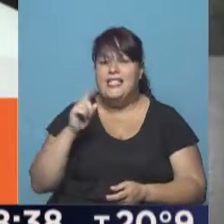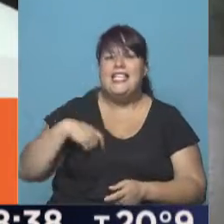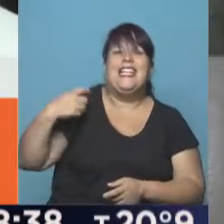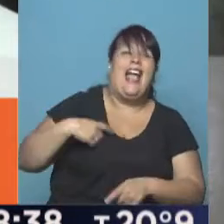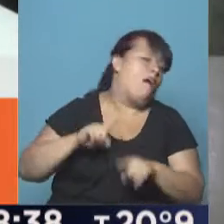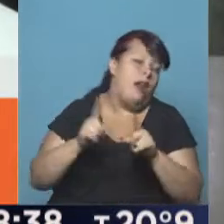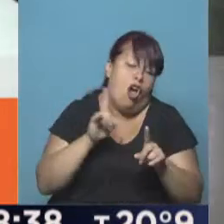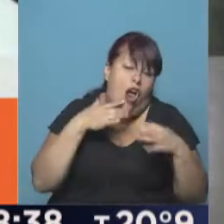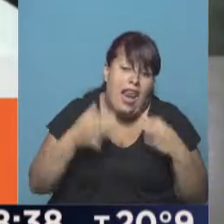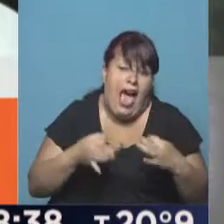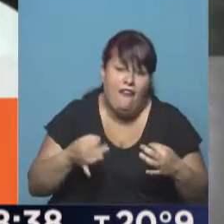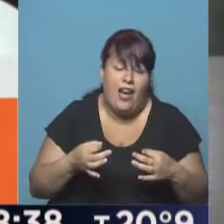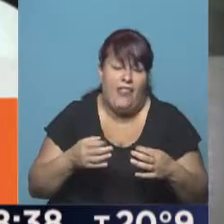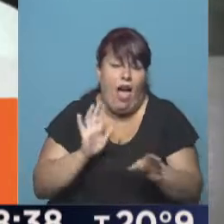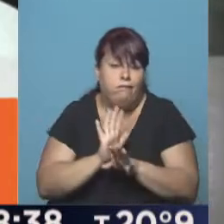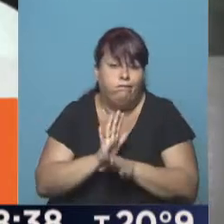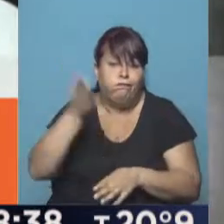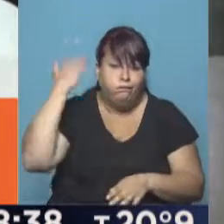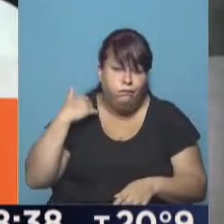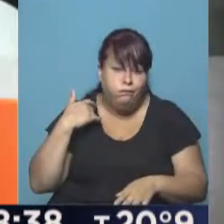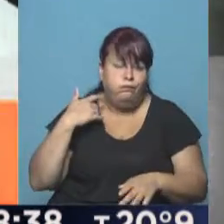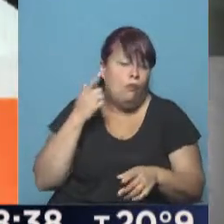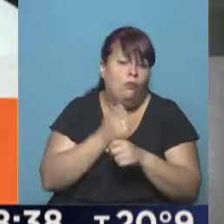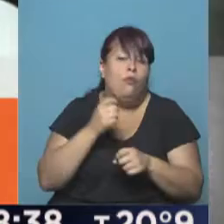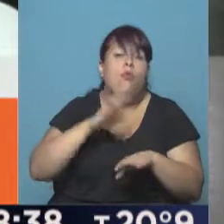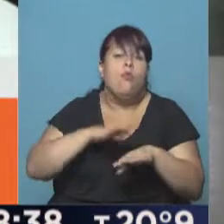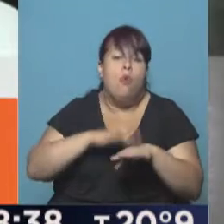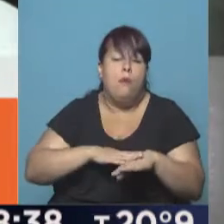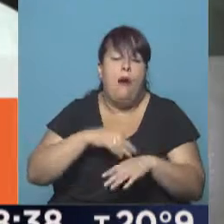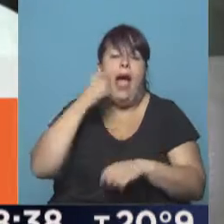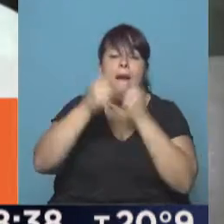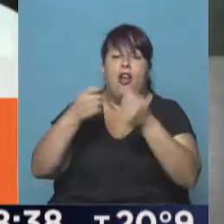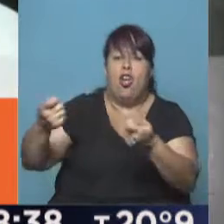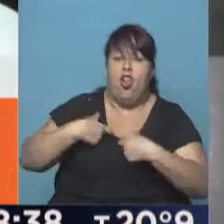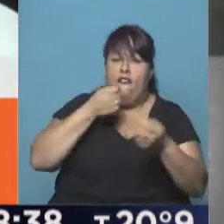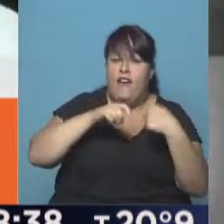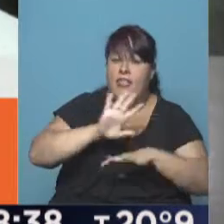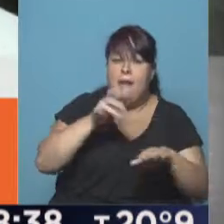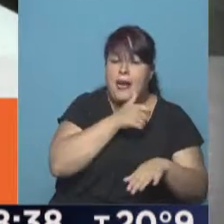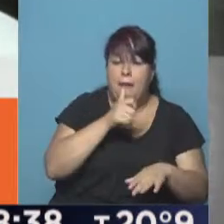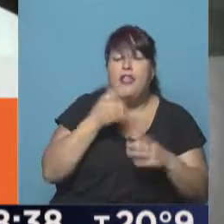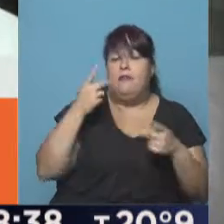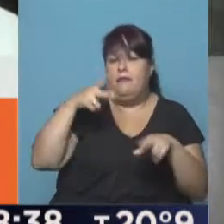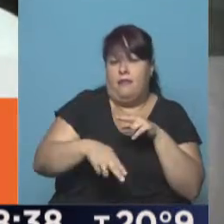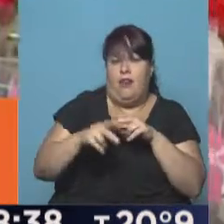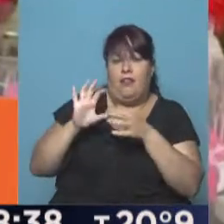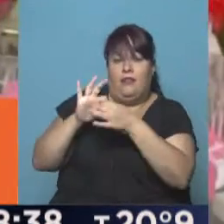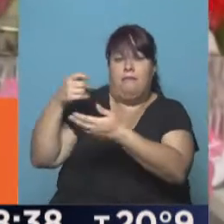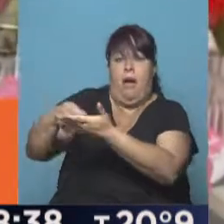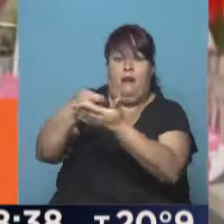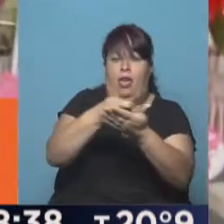es una realidad que se transformó en una en una acción producto de que la droga ya no nos están vendiendo medicamentos porque se cortó la cadena de